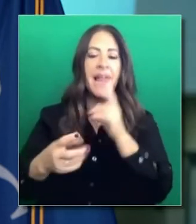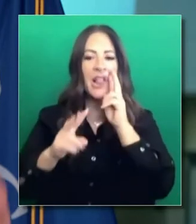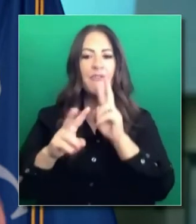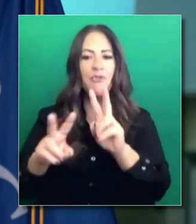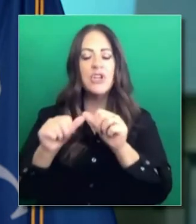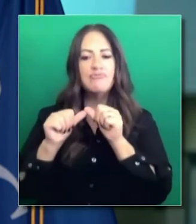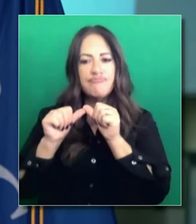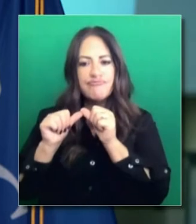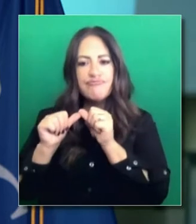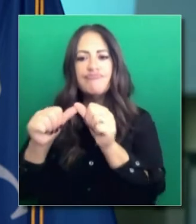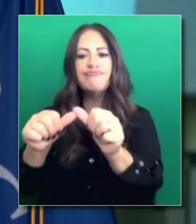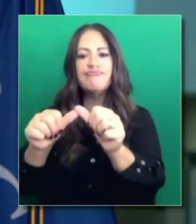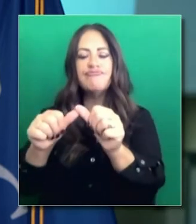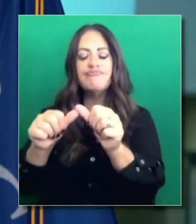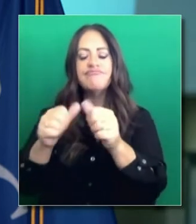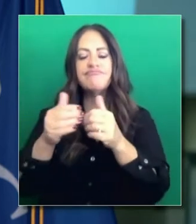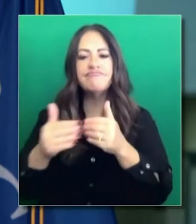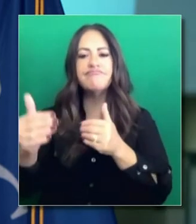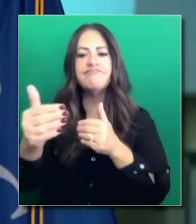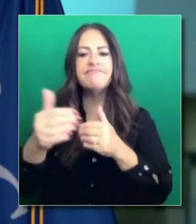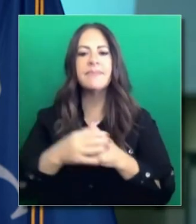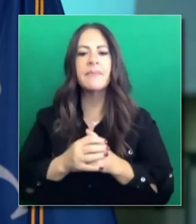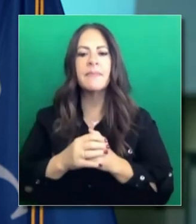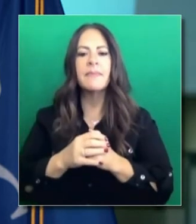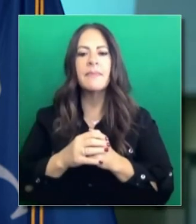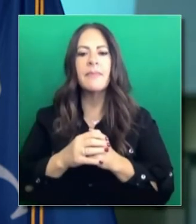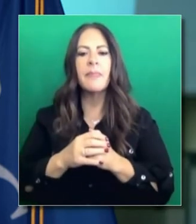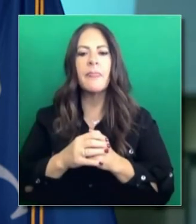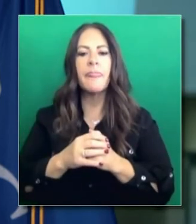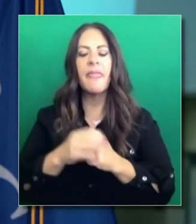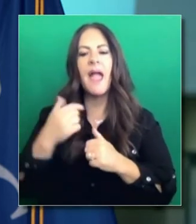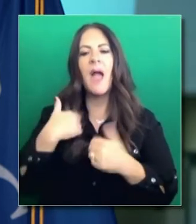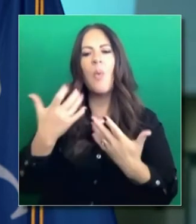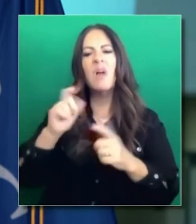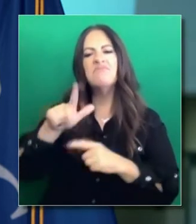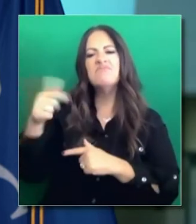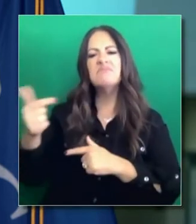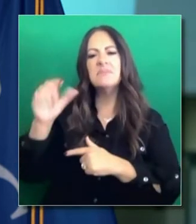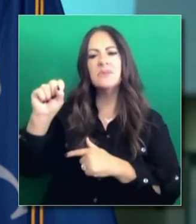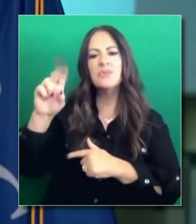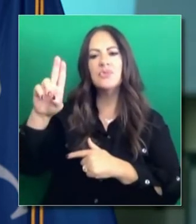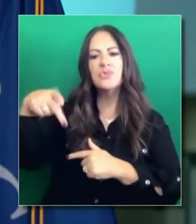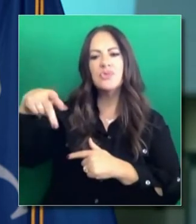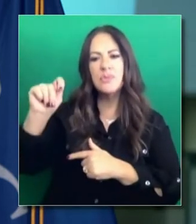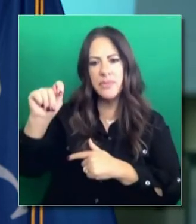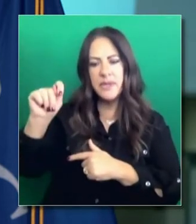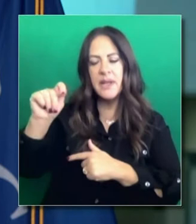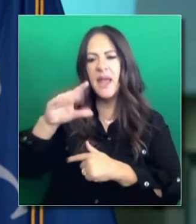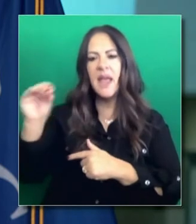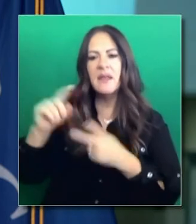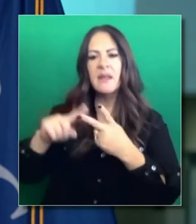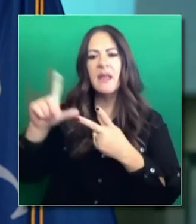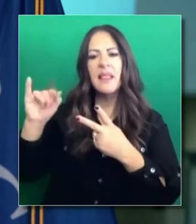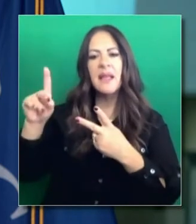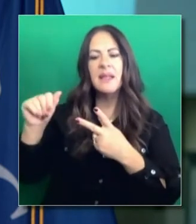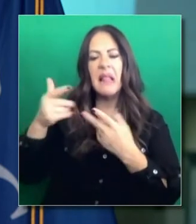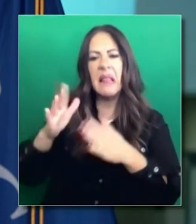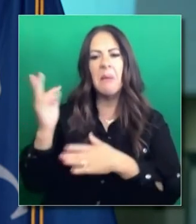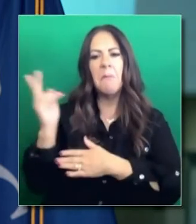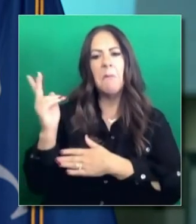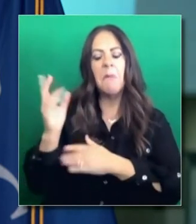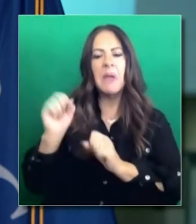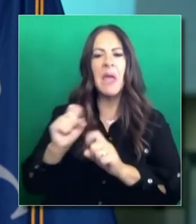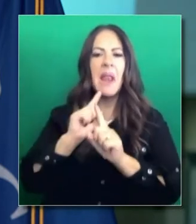y espero poder mantener esta en el futuro. Y señor superintendente, Linda, tal vez pueda contestar usted un